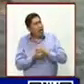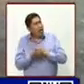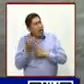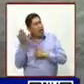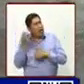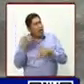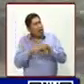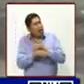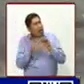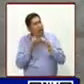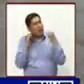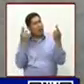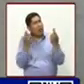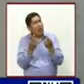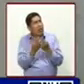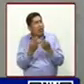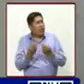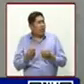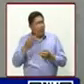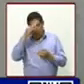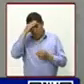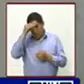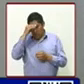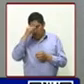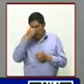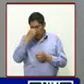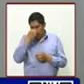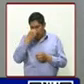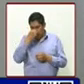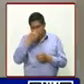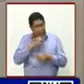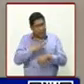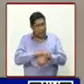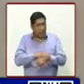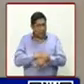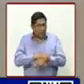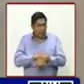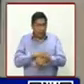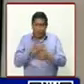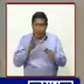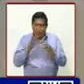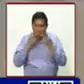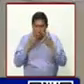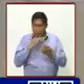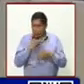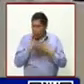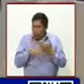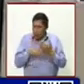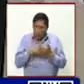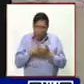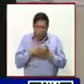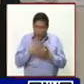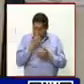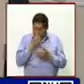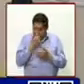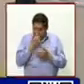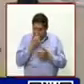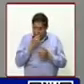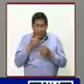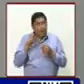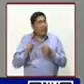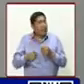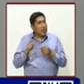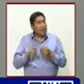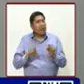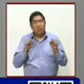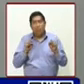encontrado dentro de un taller. El ciudadano está en calidad de arrestado. Ya estamos viendo todo, estamos haciendo todas las acciones